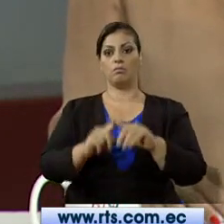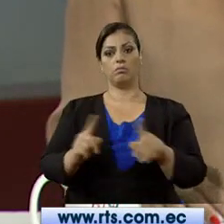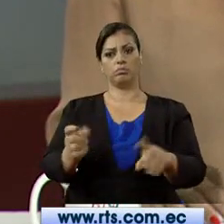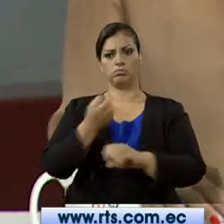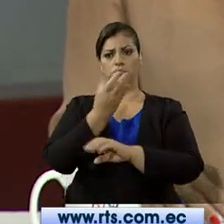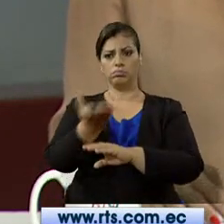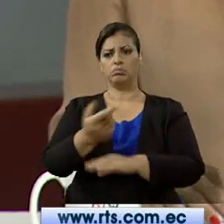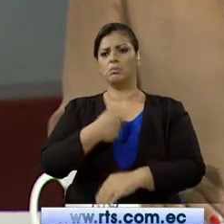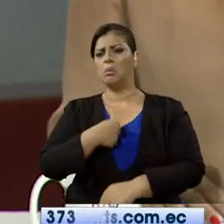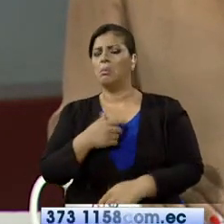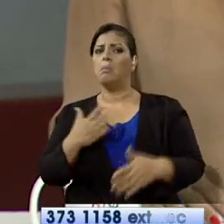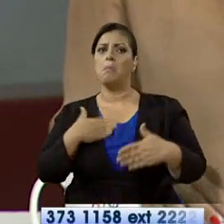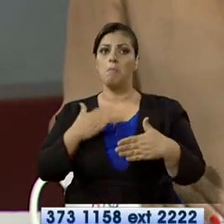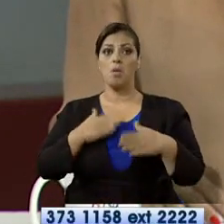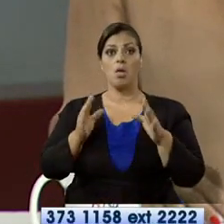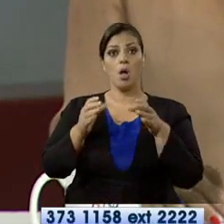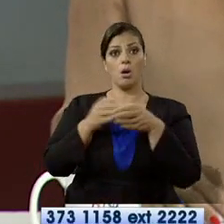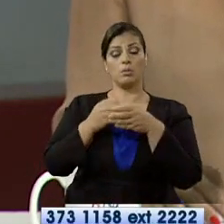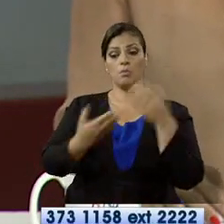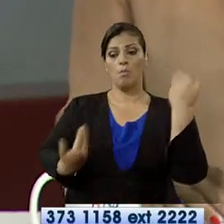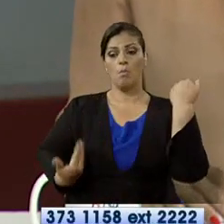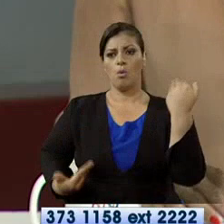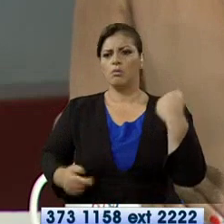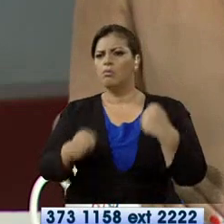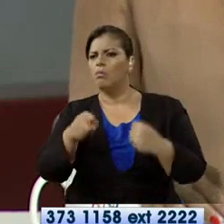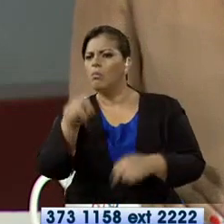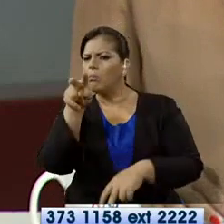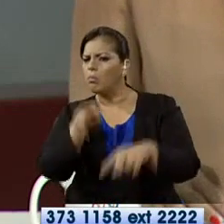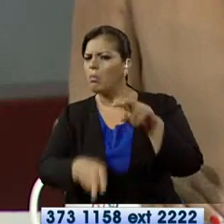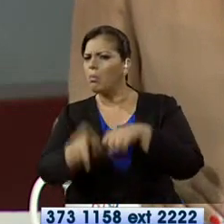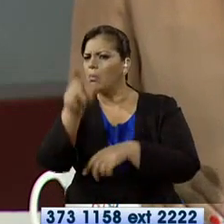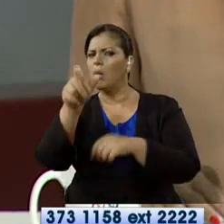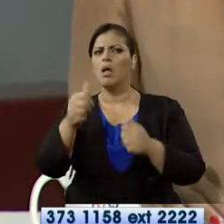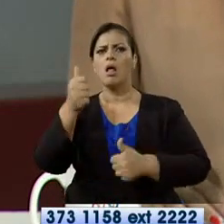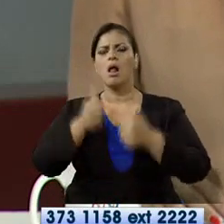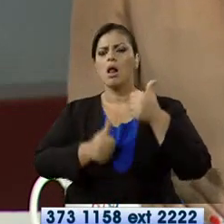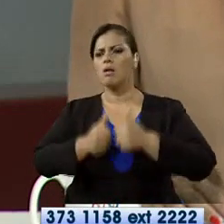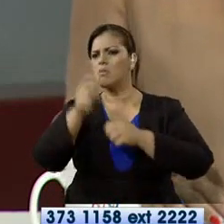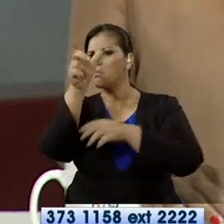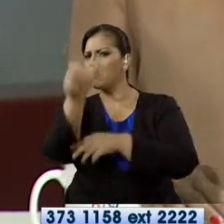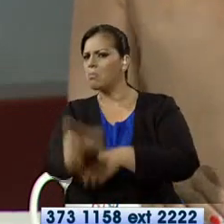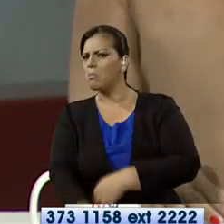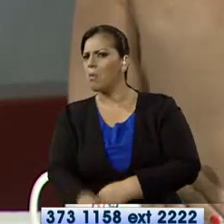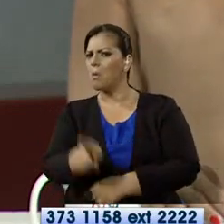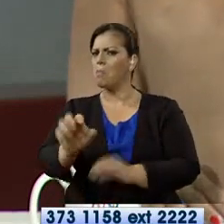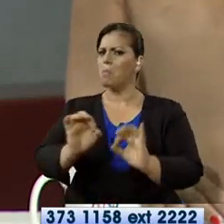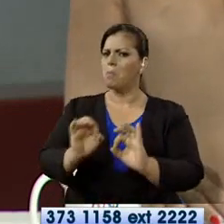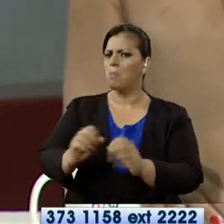organización apoye al candidato que se acerque a sus propuestas de trabajo.